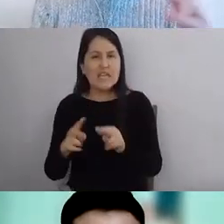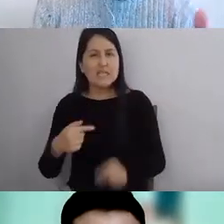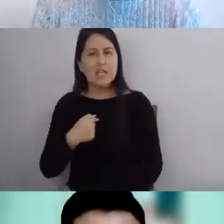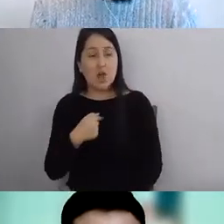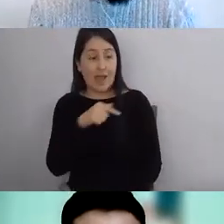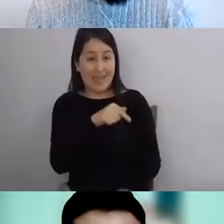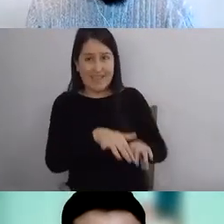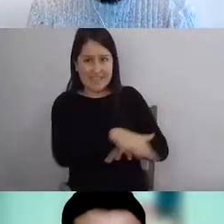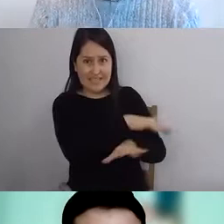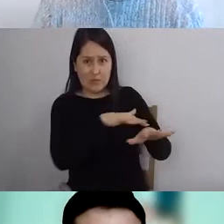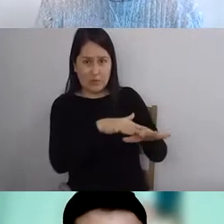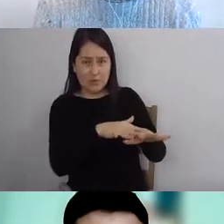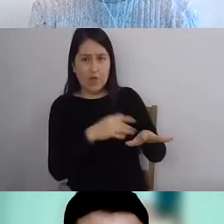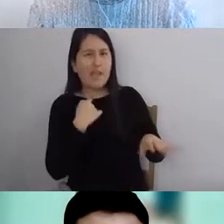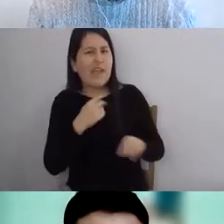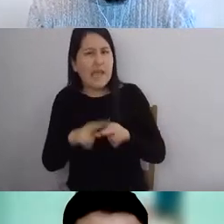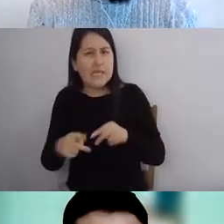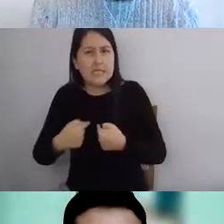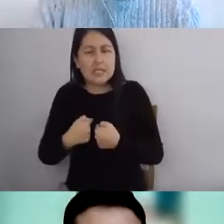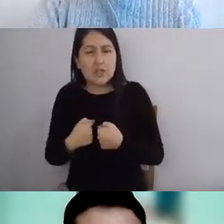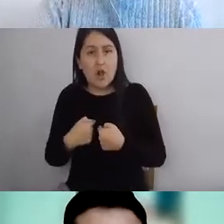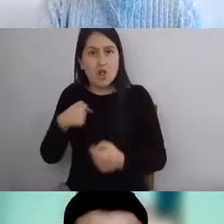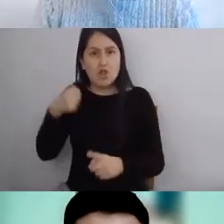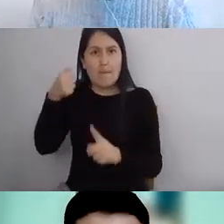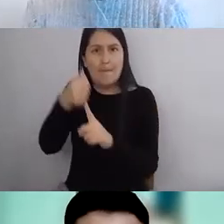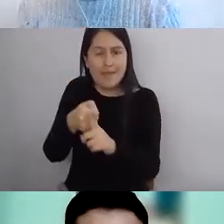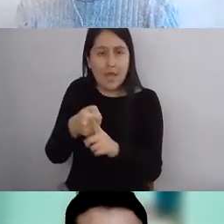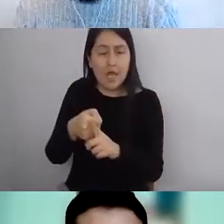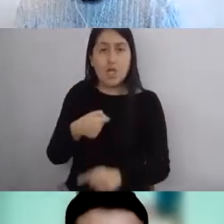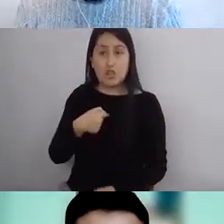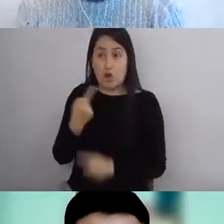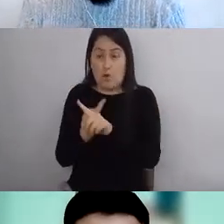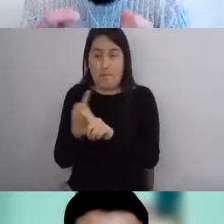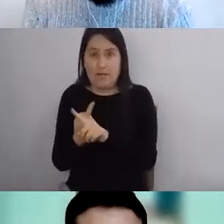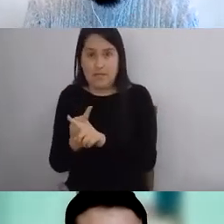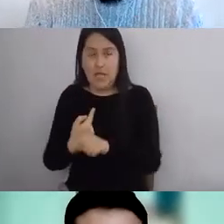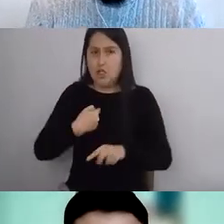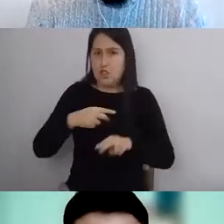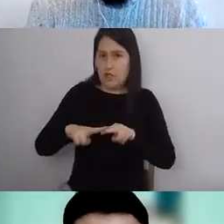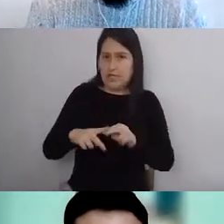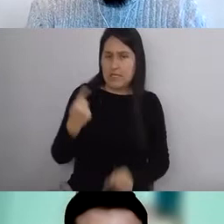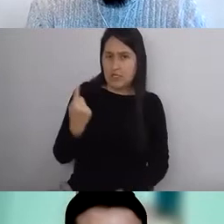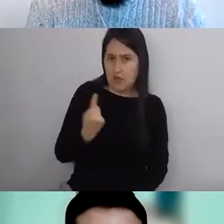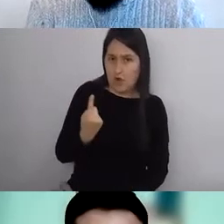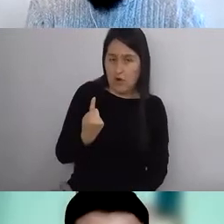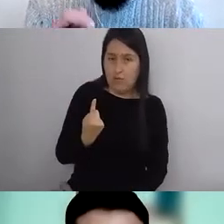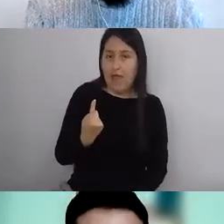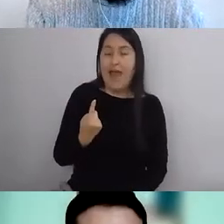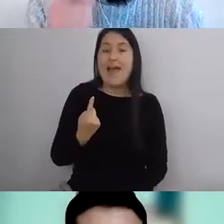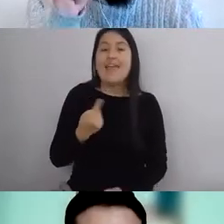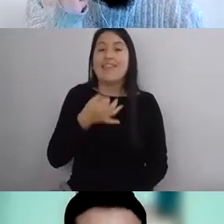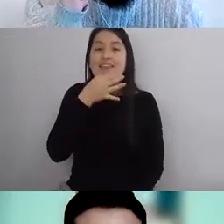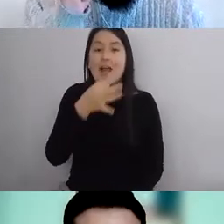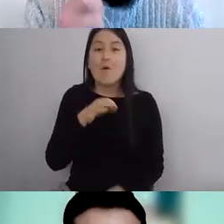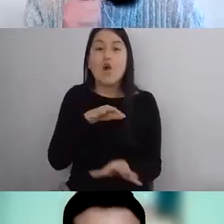¿Le pedí algo a alguien? ¿Hablé con alguna persona? ¿Lo hice solo o lo hice sola? Hablemos de acciones concretas, hablemos de